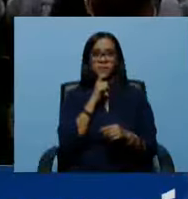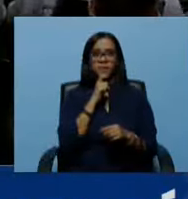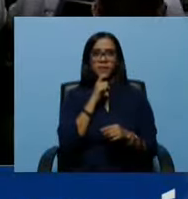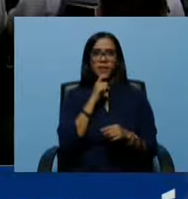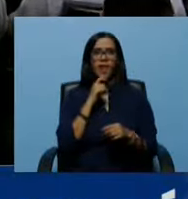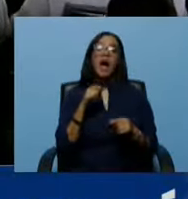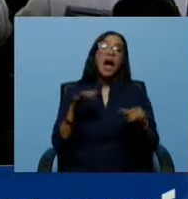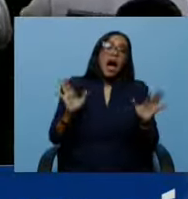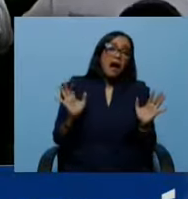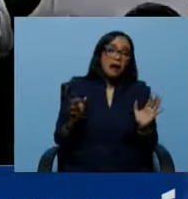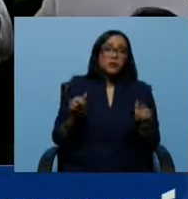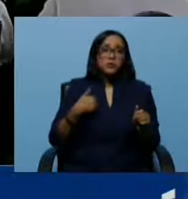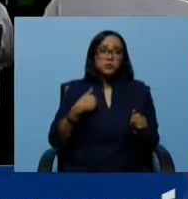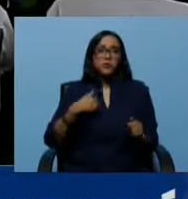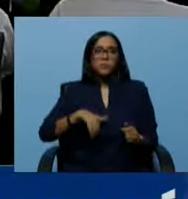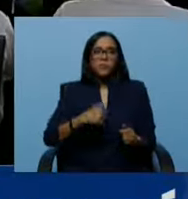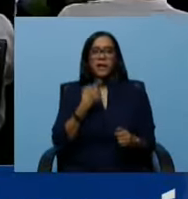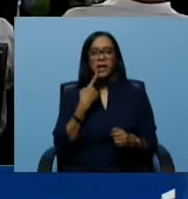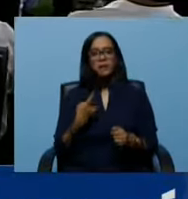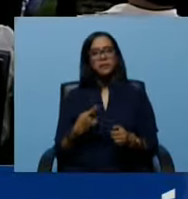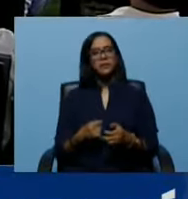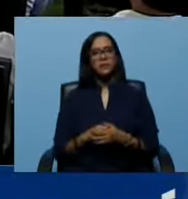Ah, yo pudiera decir,